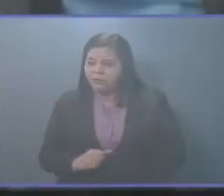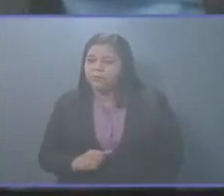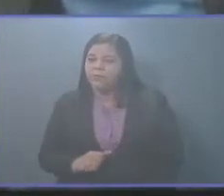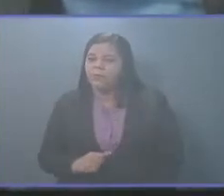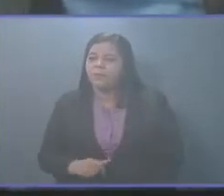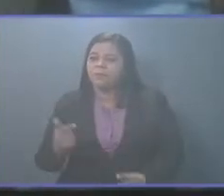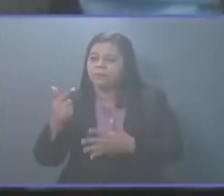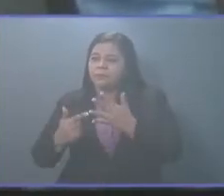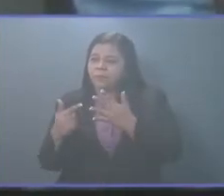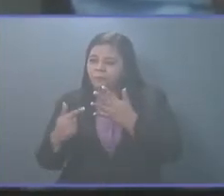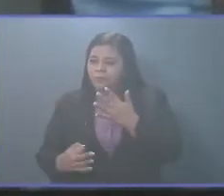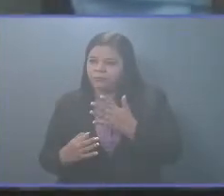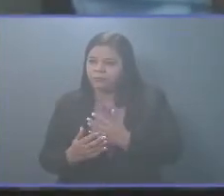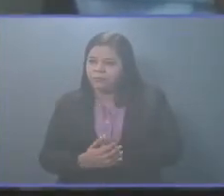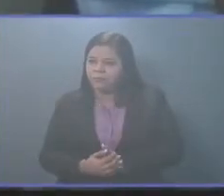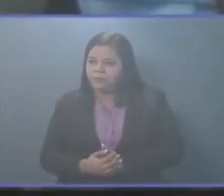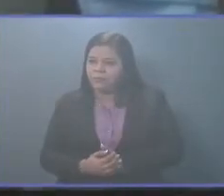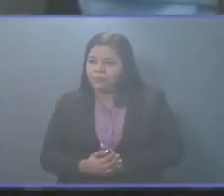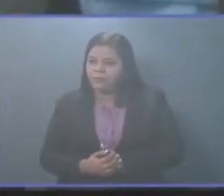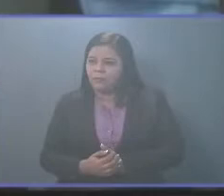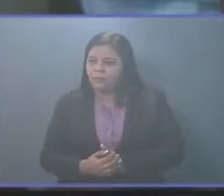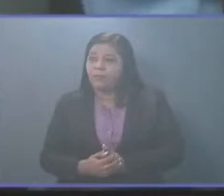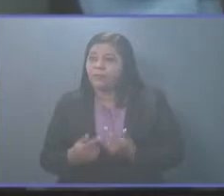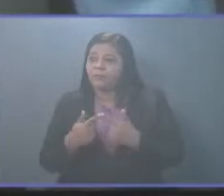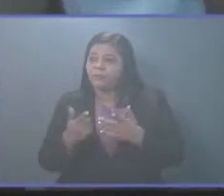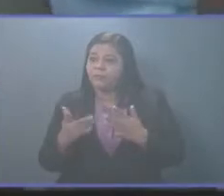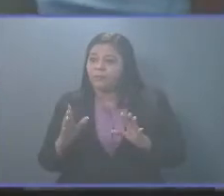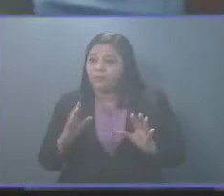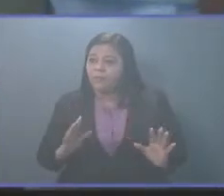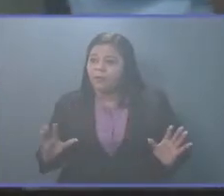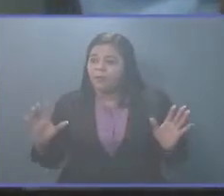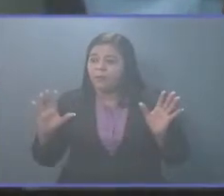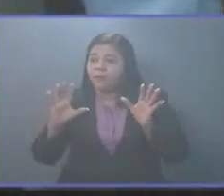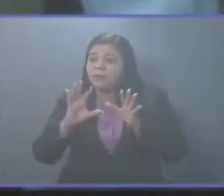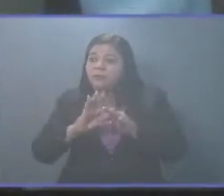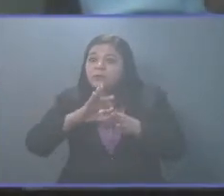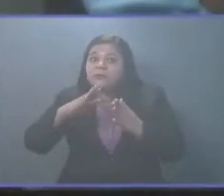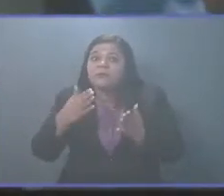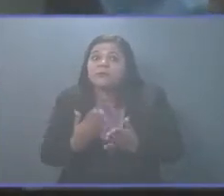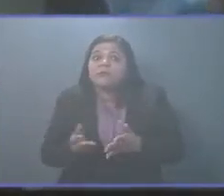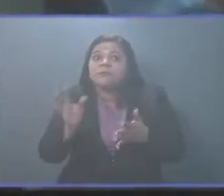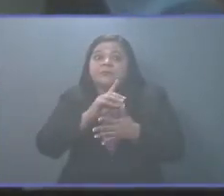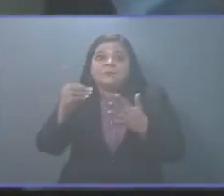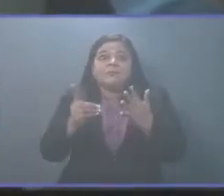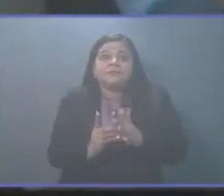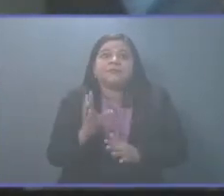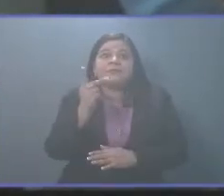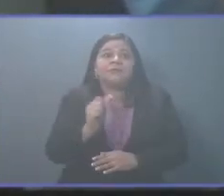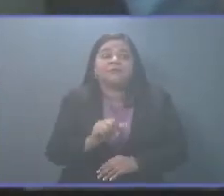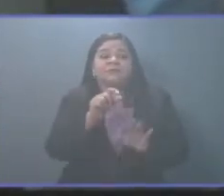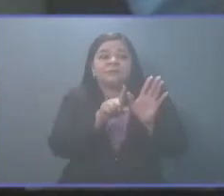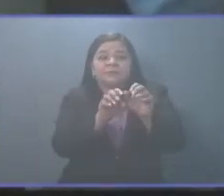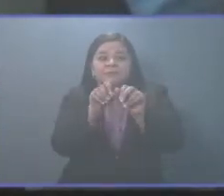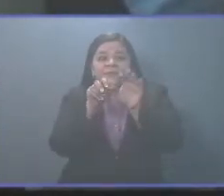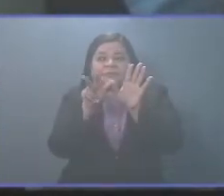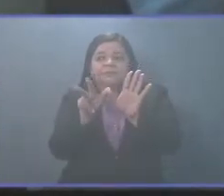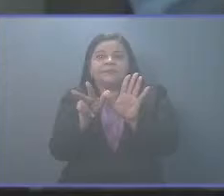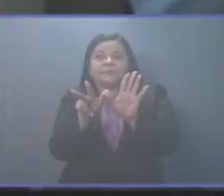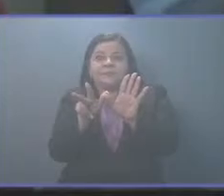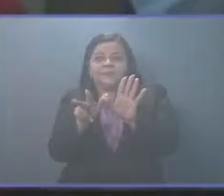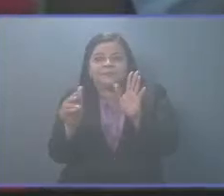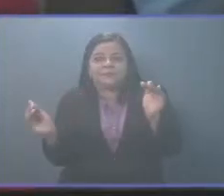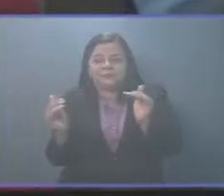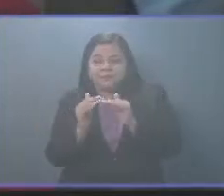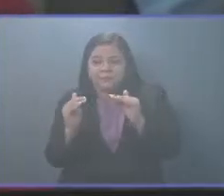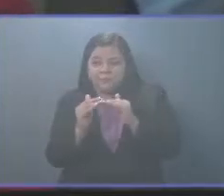con la ley. Es decir, omitió el cumplimiento de la ley con respecto al decreto 608